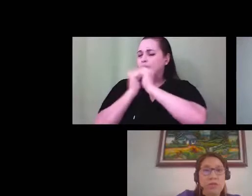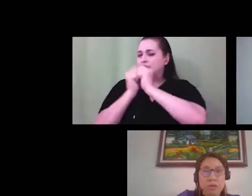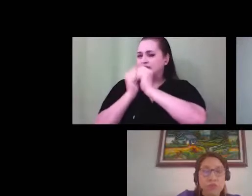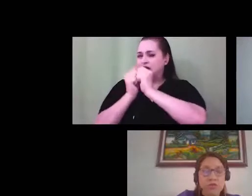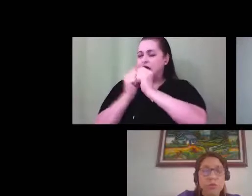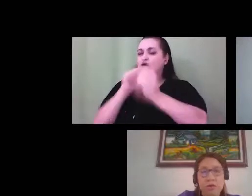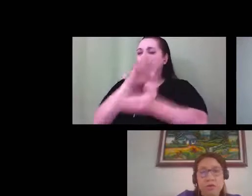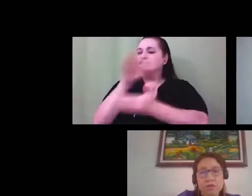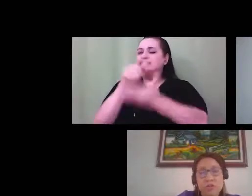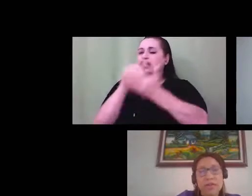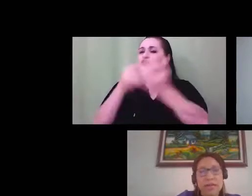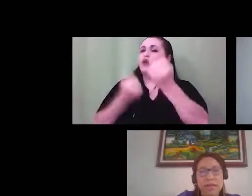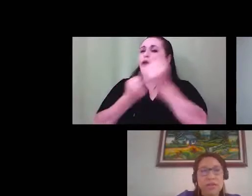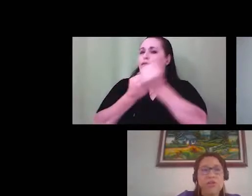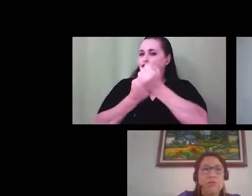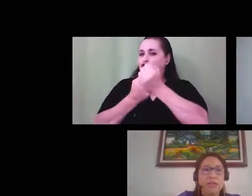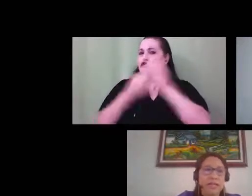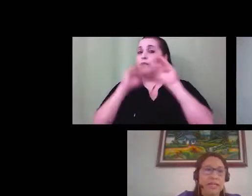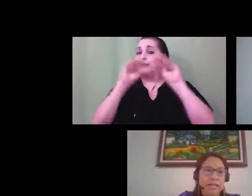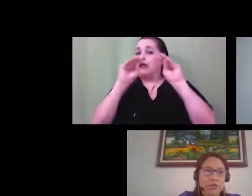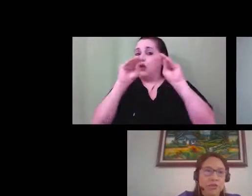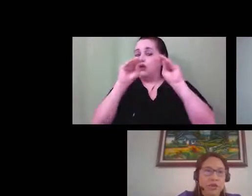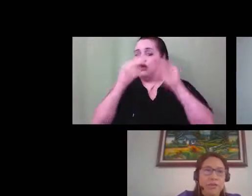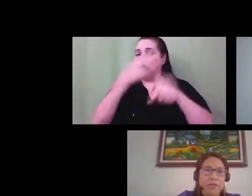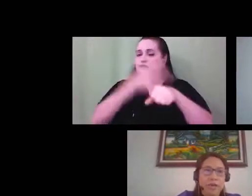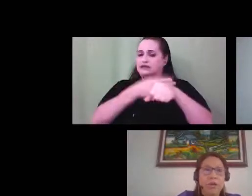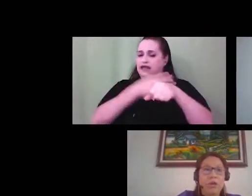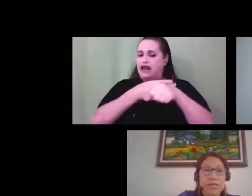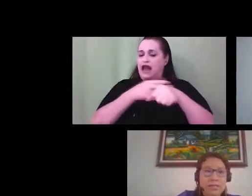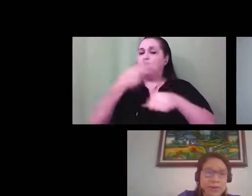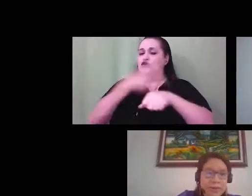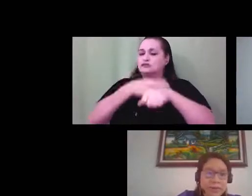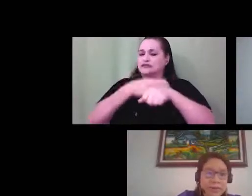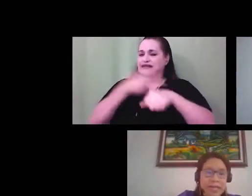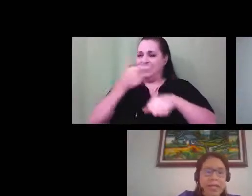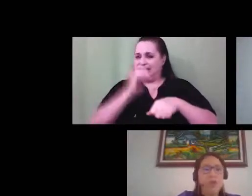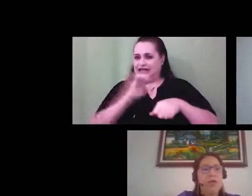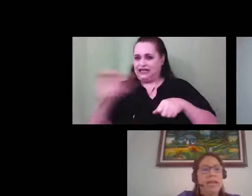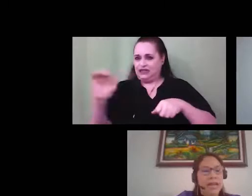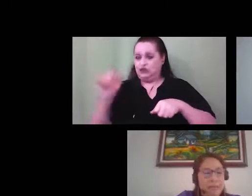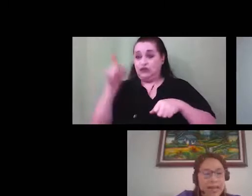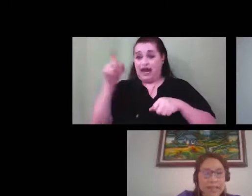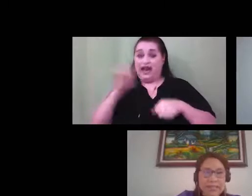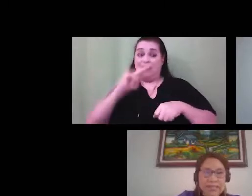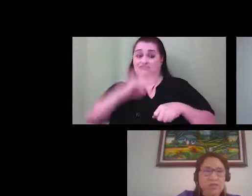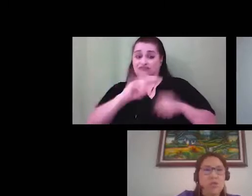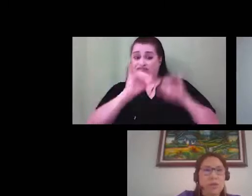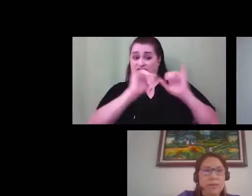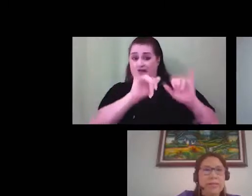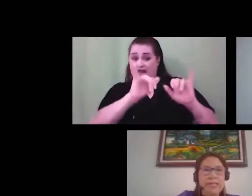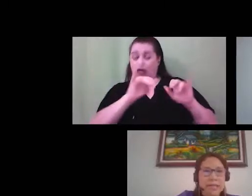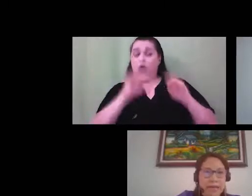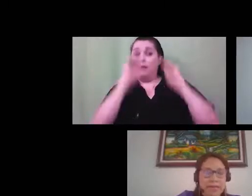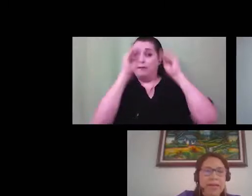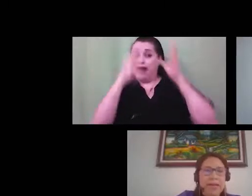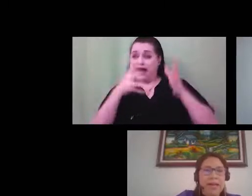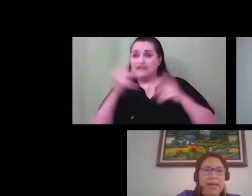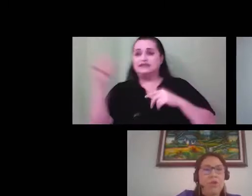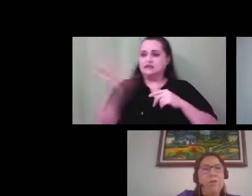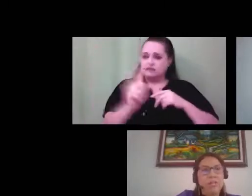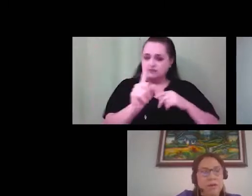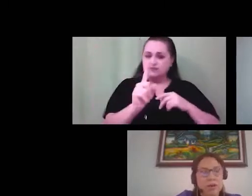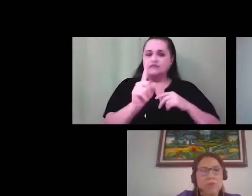del Centro de Apoyo en Pedagogía Hospitalaria del Hospital de Niños, ¿verdad? Cuando él estaba internado, las maestras usualmente